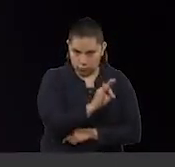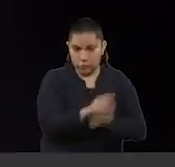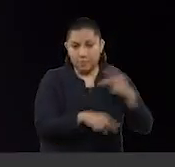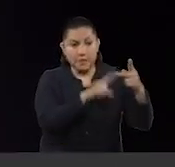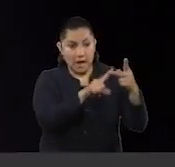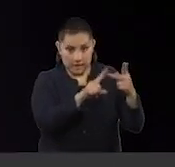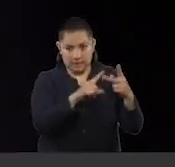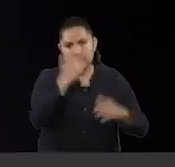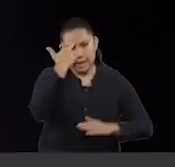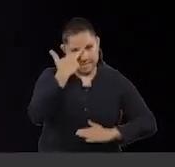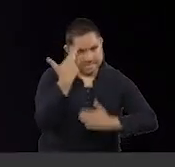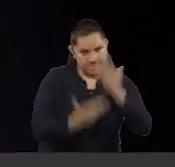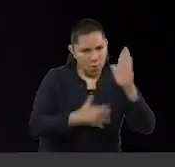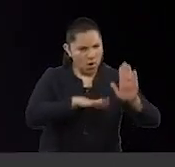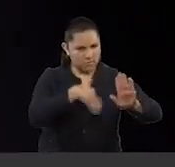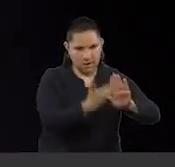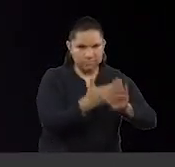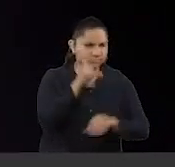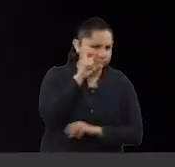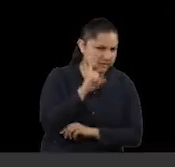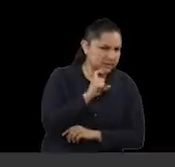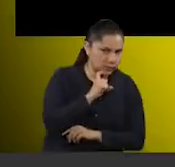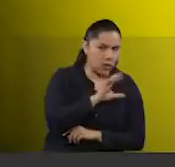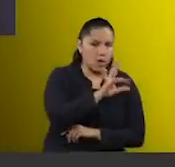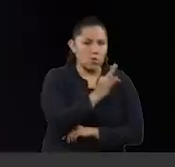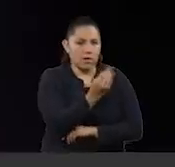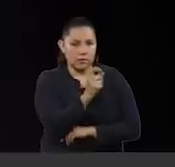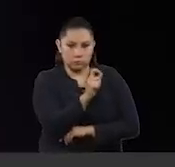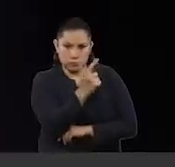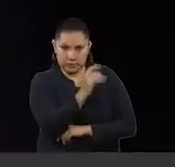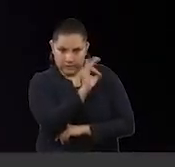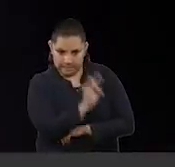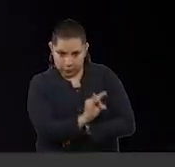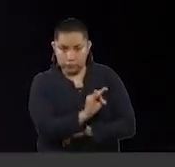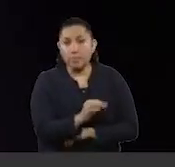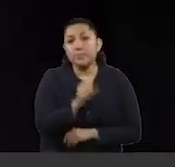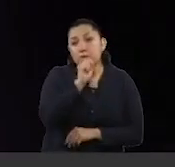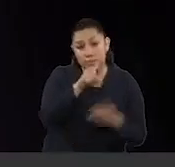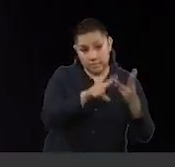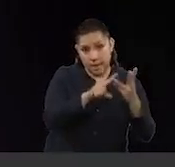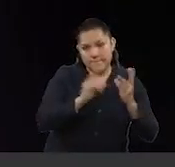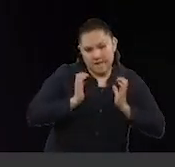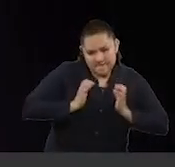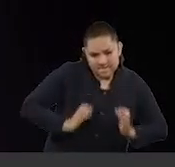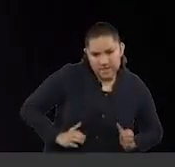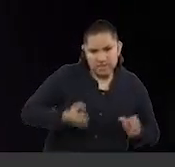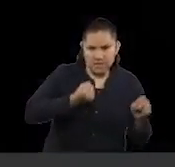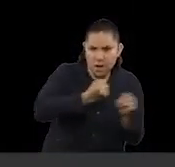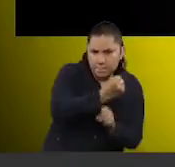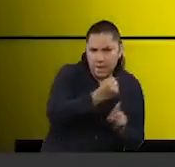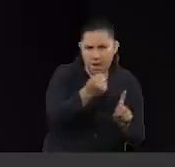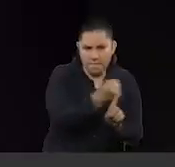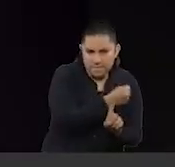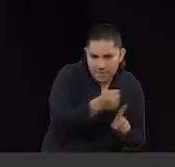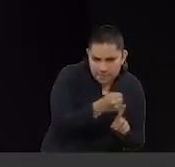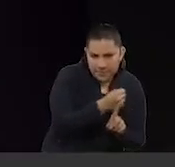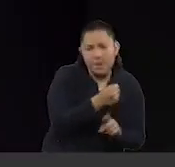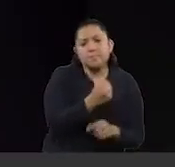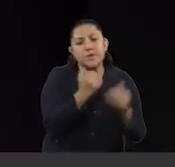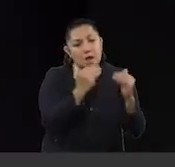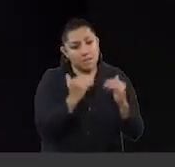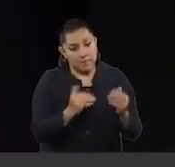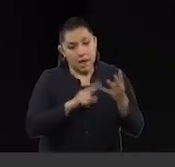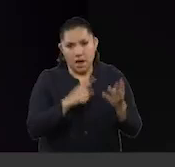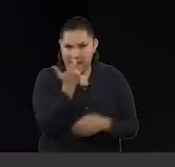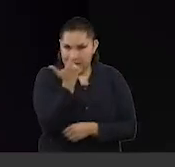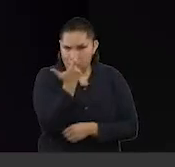violencia sexual, con 49.7%, la violencia física, con 34.7%, y la violencia